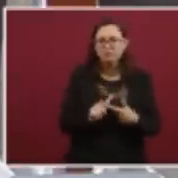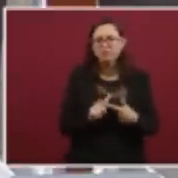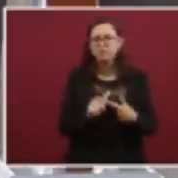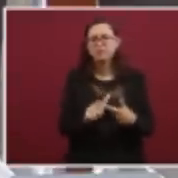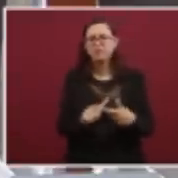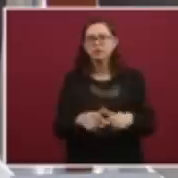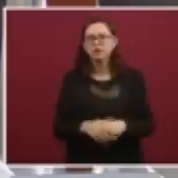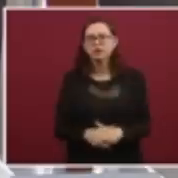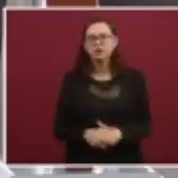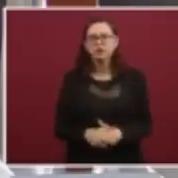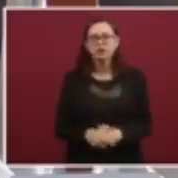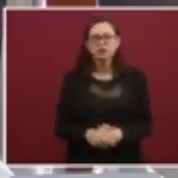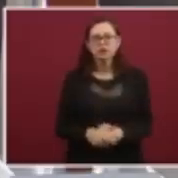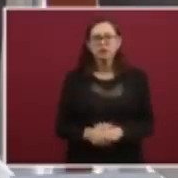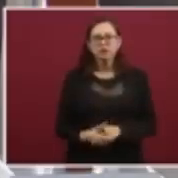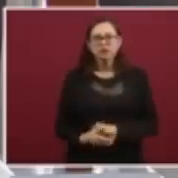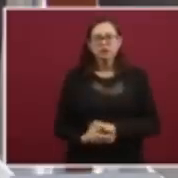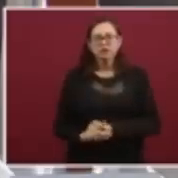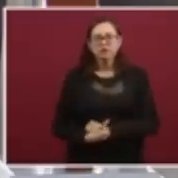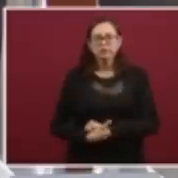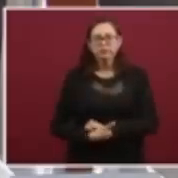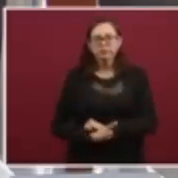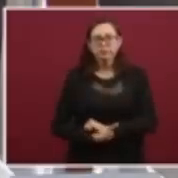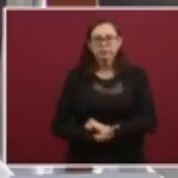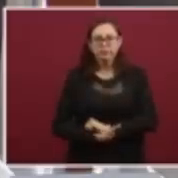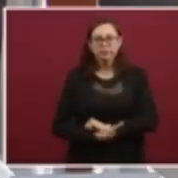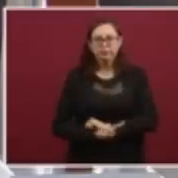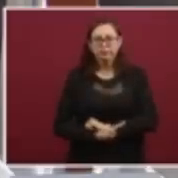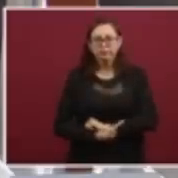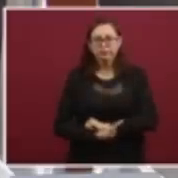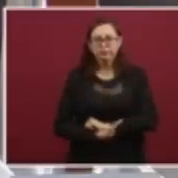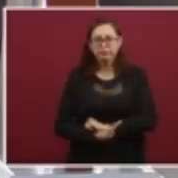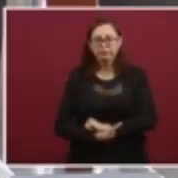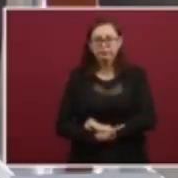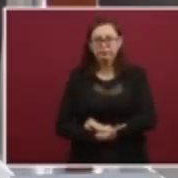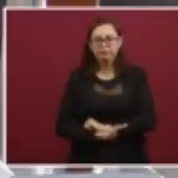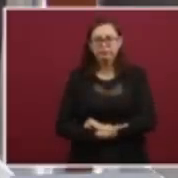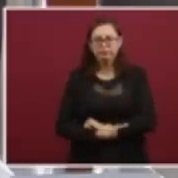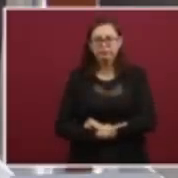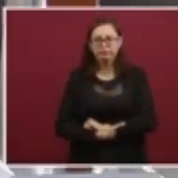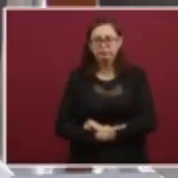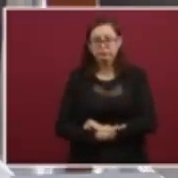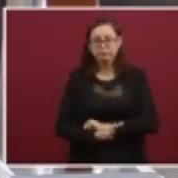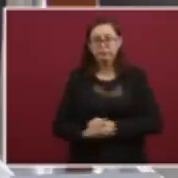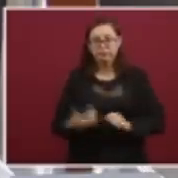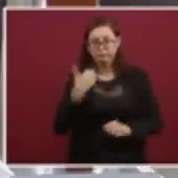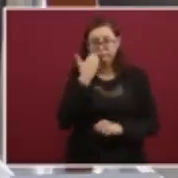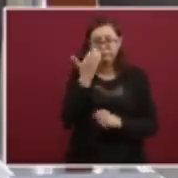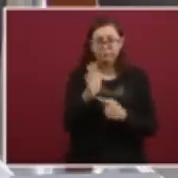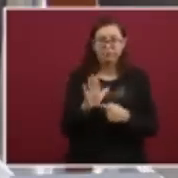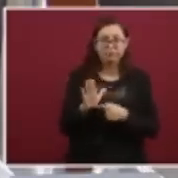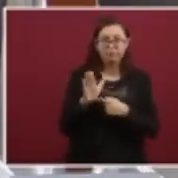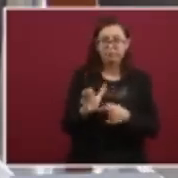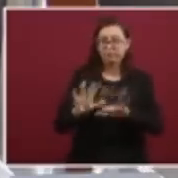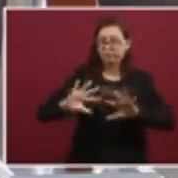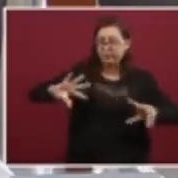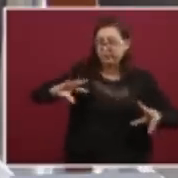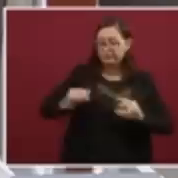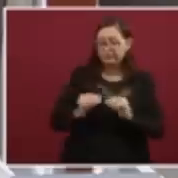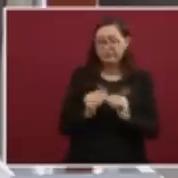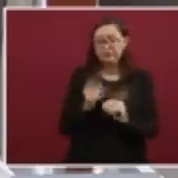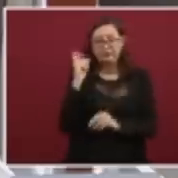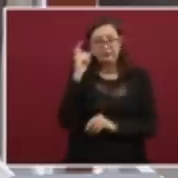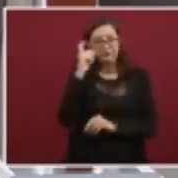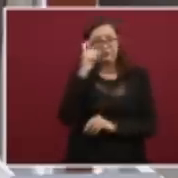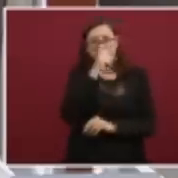siguiente, por favor. Con esto que quería yo mostrarles la complejidad, la importancia y la